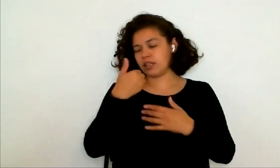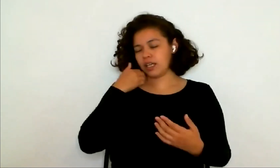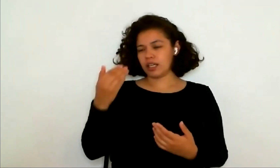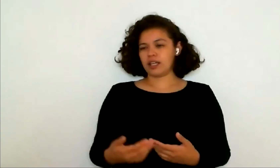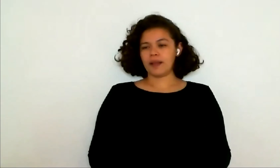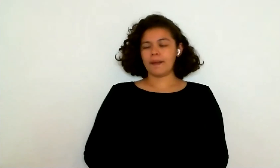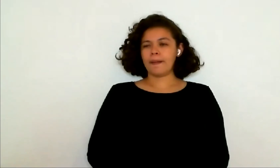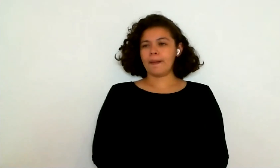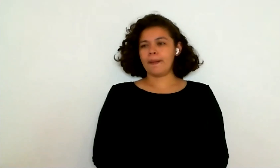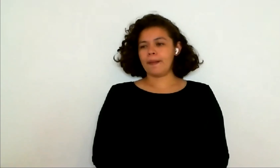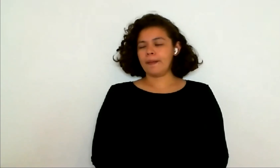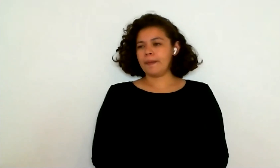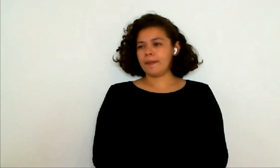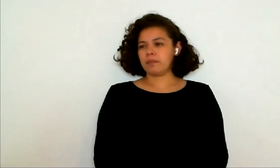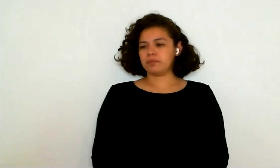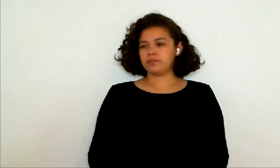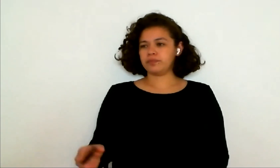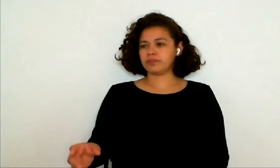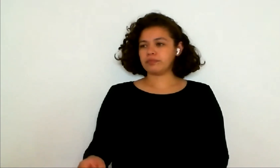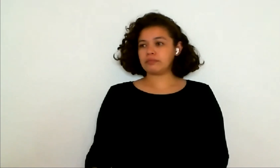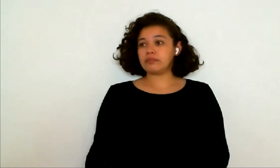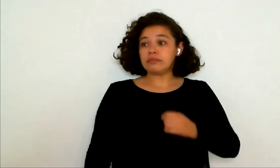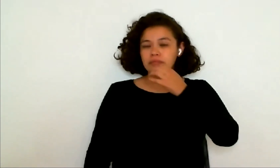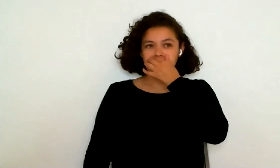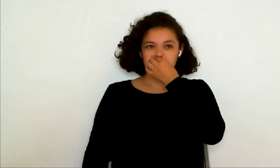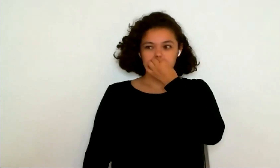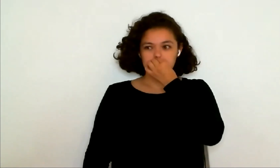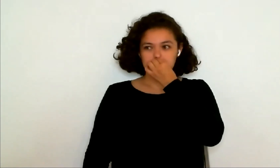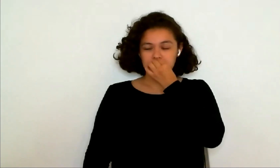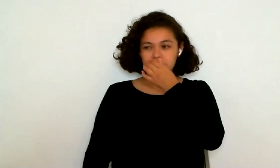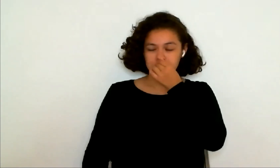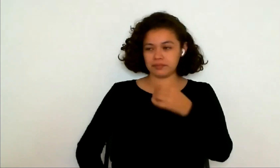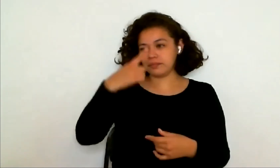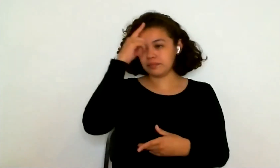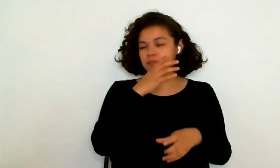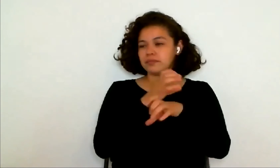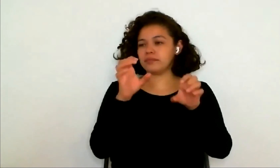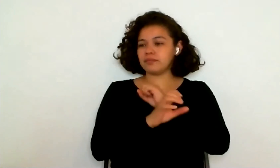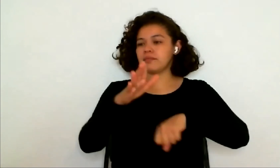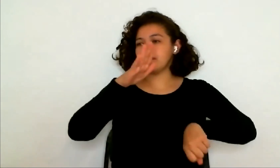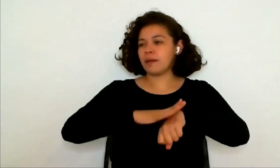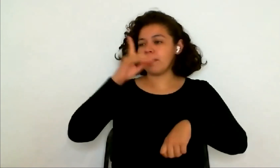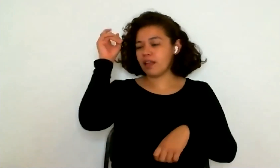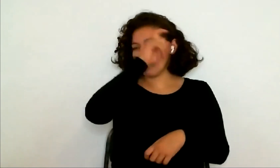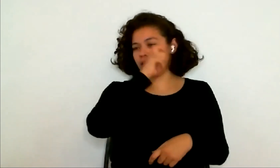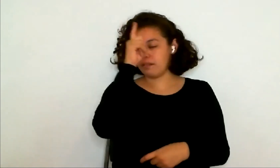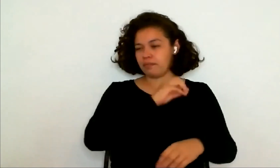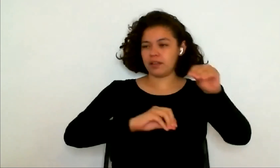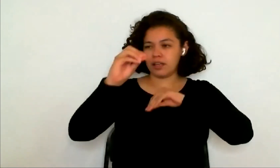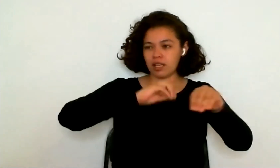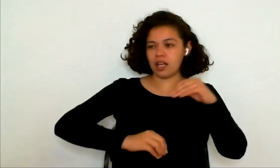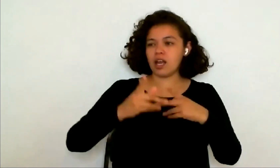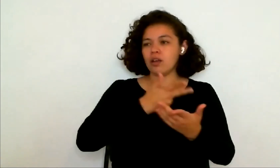los demás, ¿no? O compartirnos la parte que más les ha costado en la elaboración, en el diseño de los